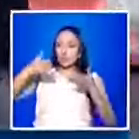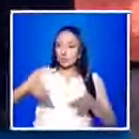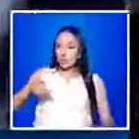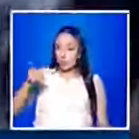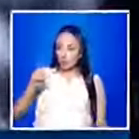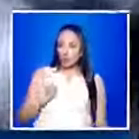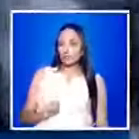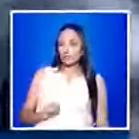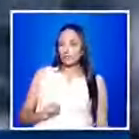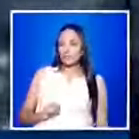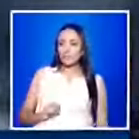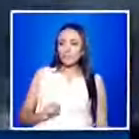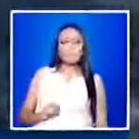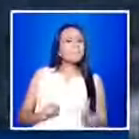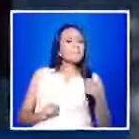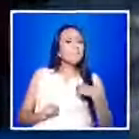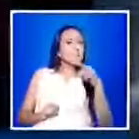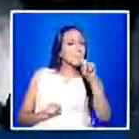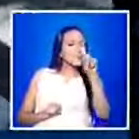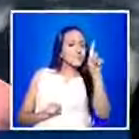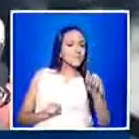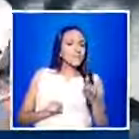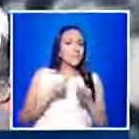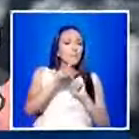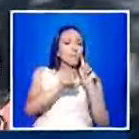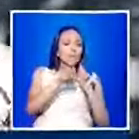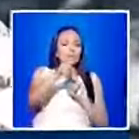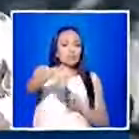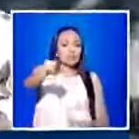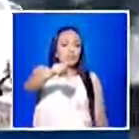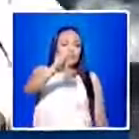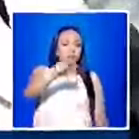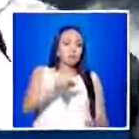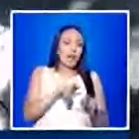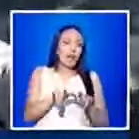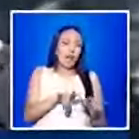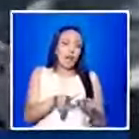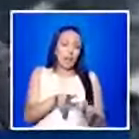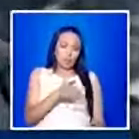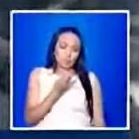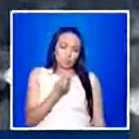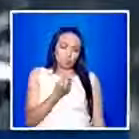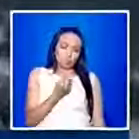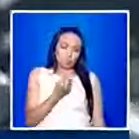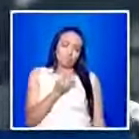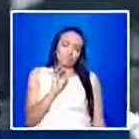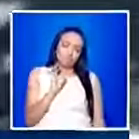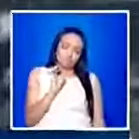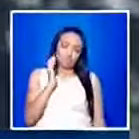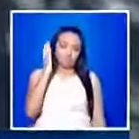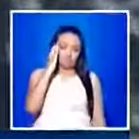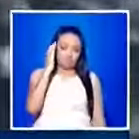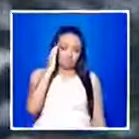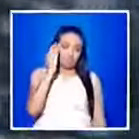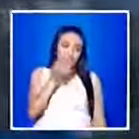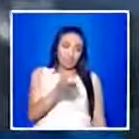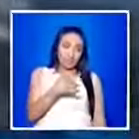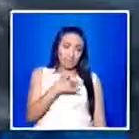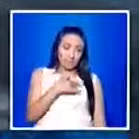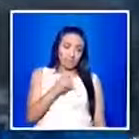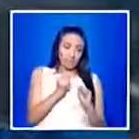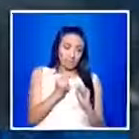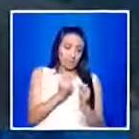Coronel, una problemática aquí es la presencia de gente de calle en esta zona, y eso obviamente causa inseguridad.